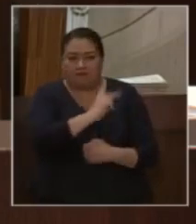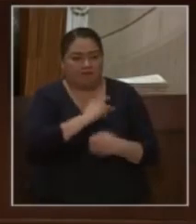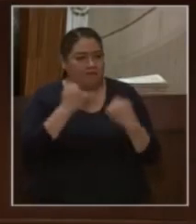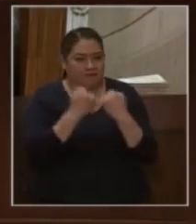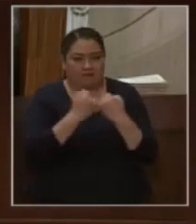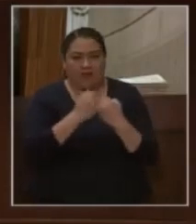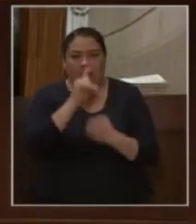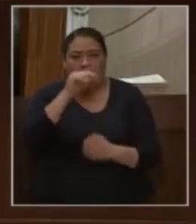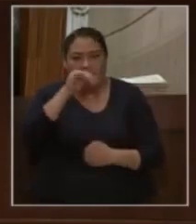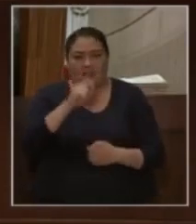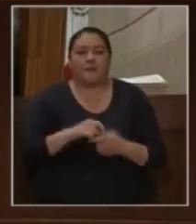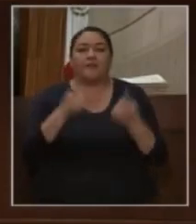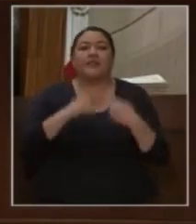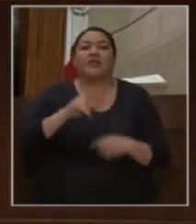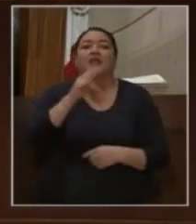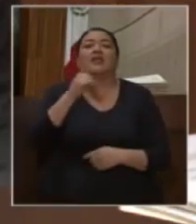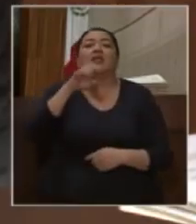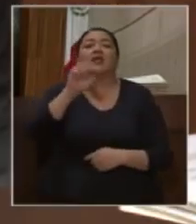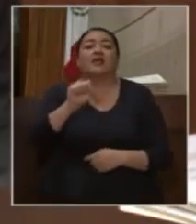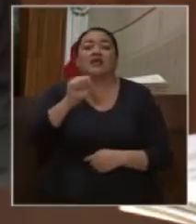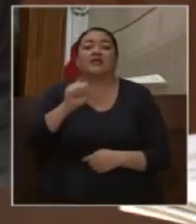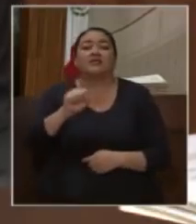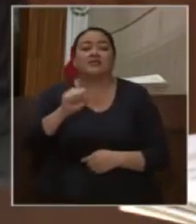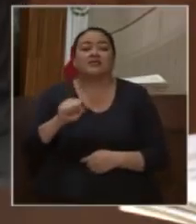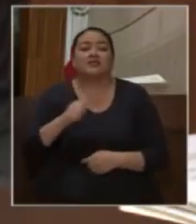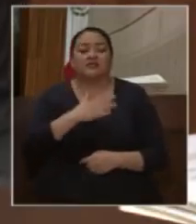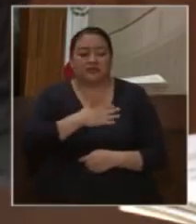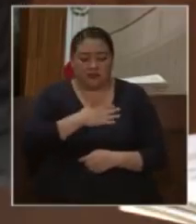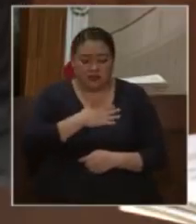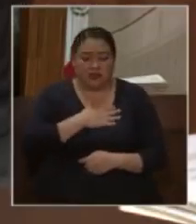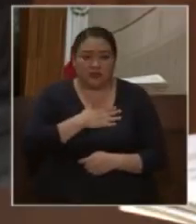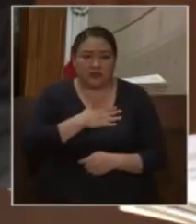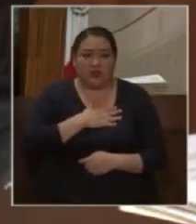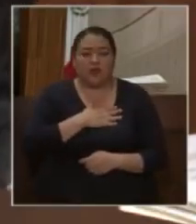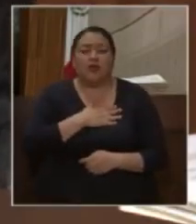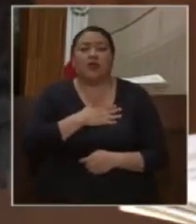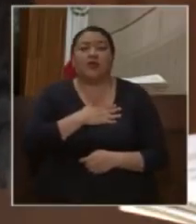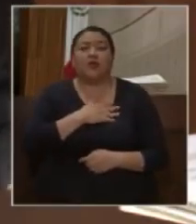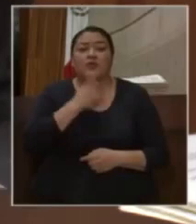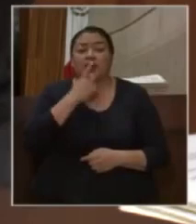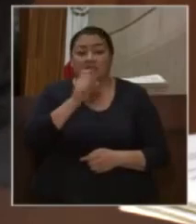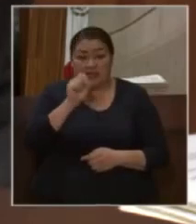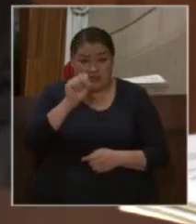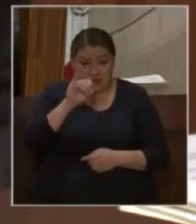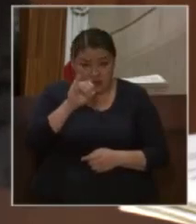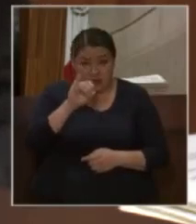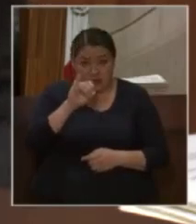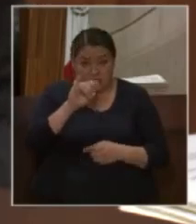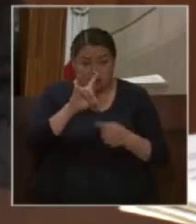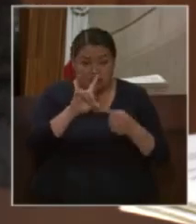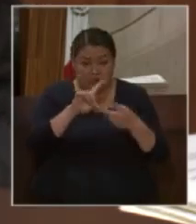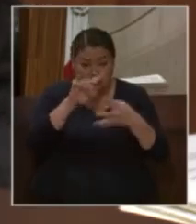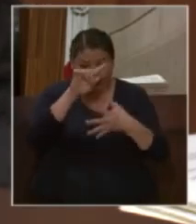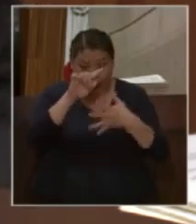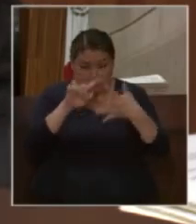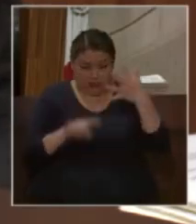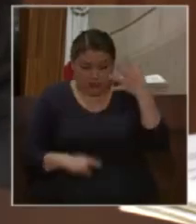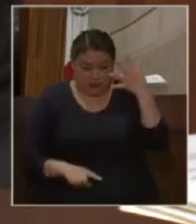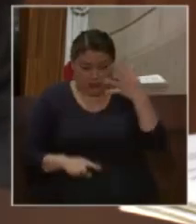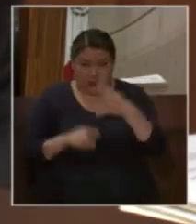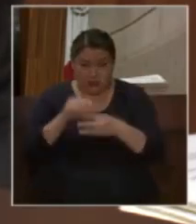Mata. Magistrado Reyes Rodríguez Mondragón. Votaría a favor de todos